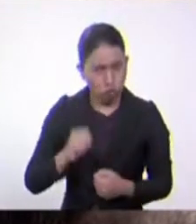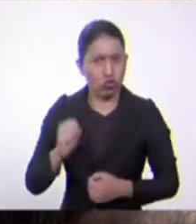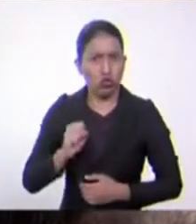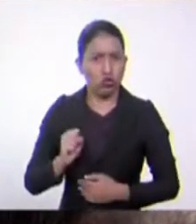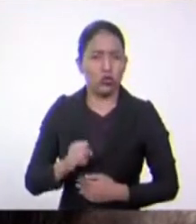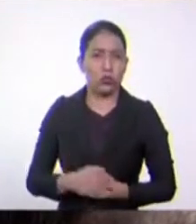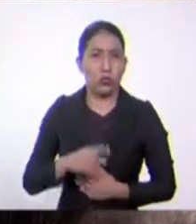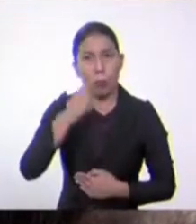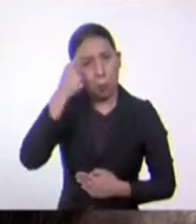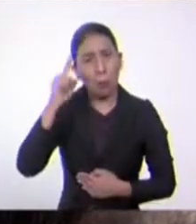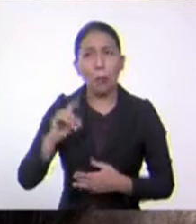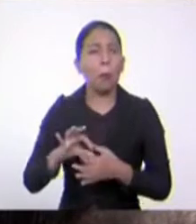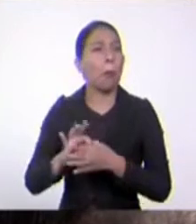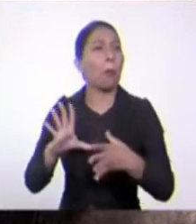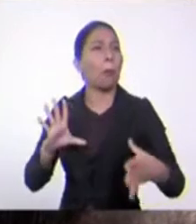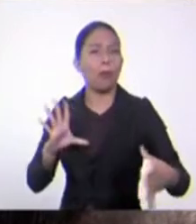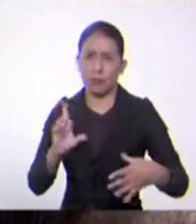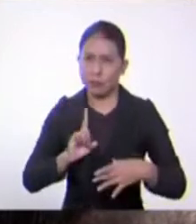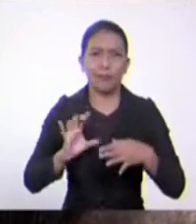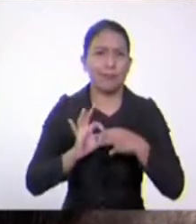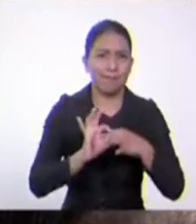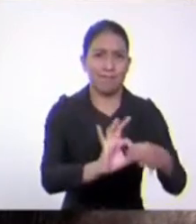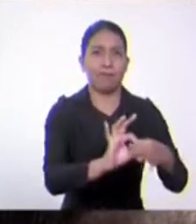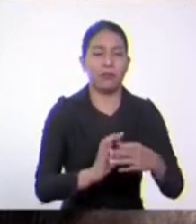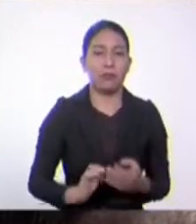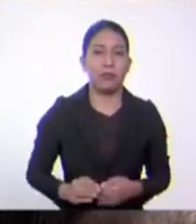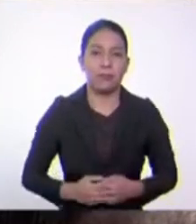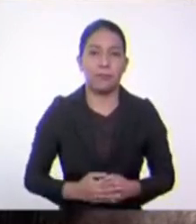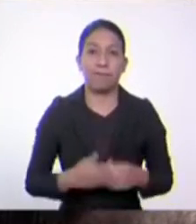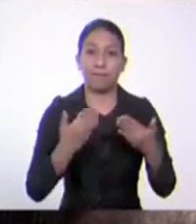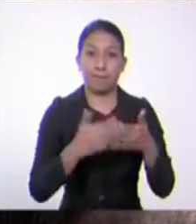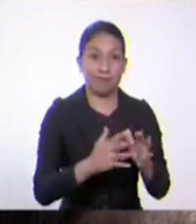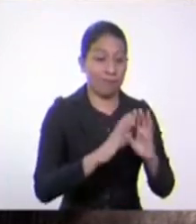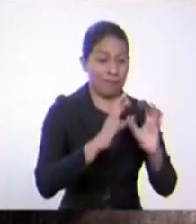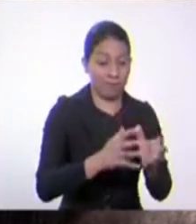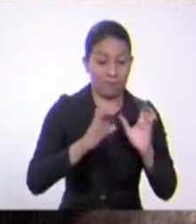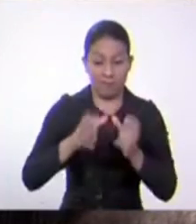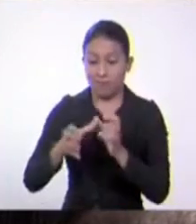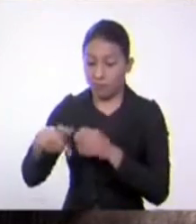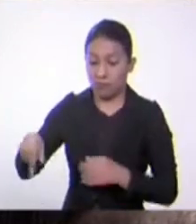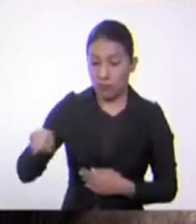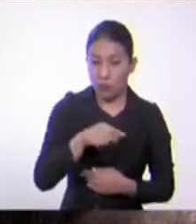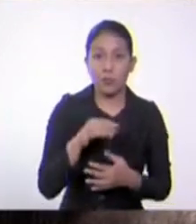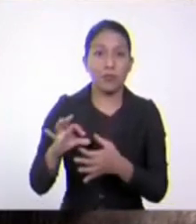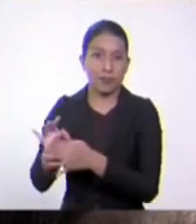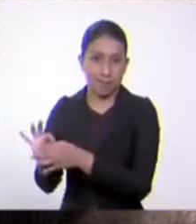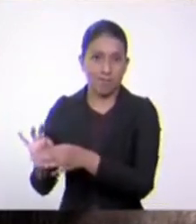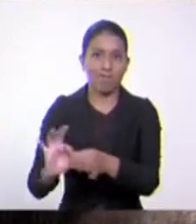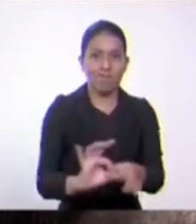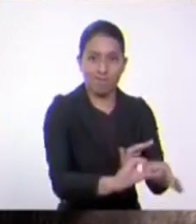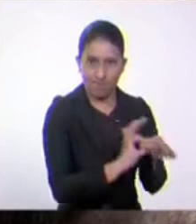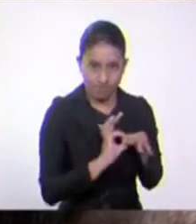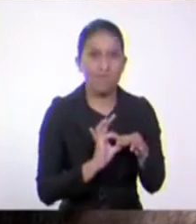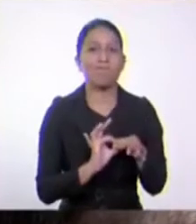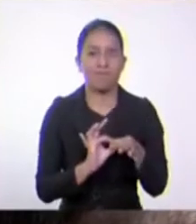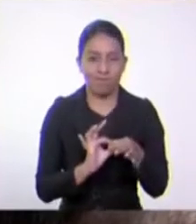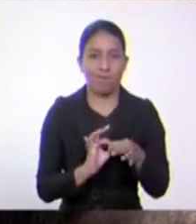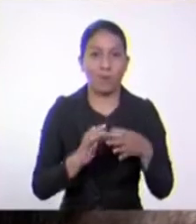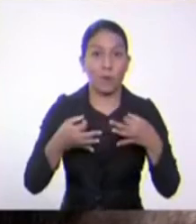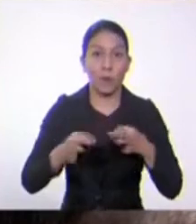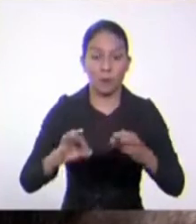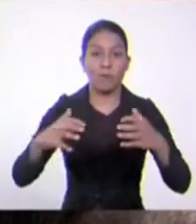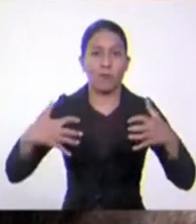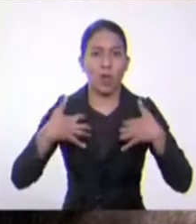la hipótesis que todos los organismos están relacionados o emparentados entre sí por formas de vida